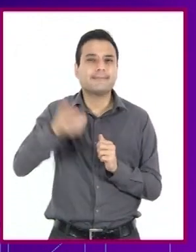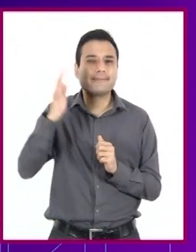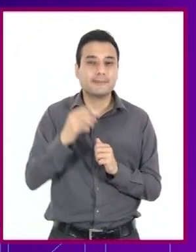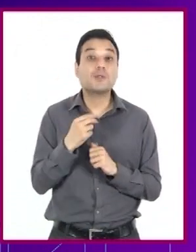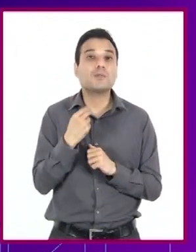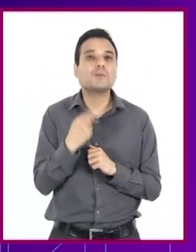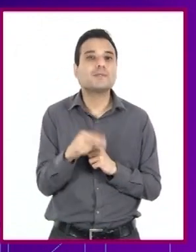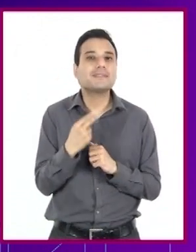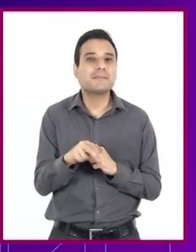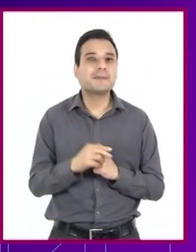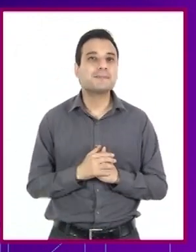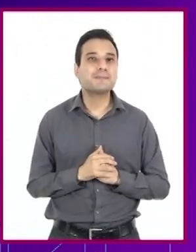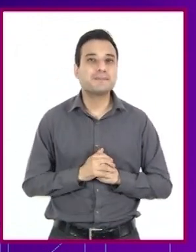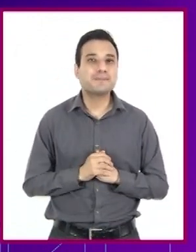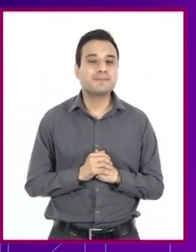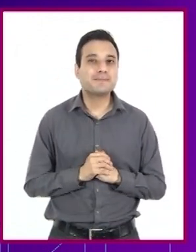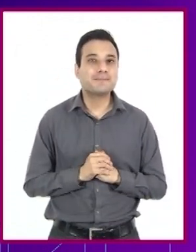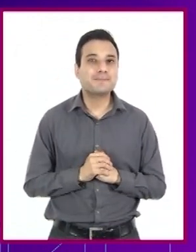referimos?